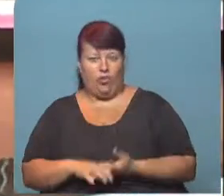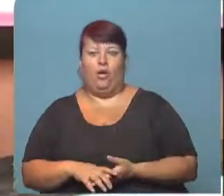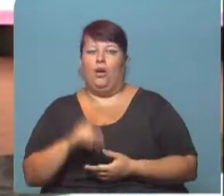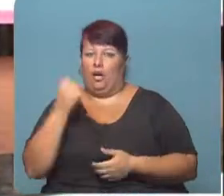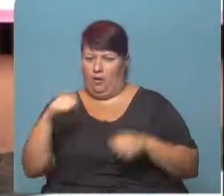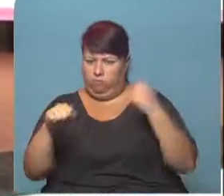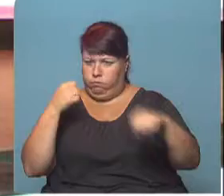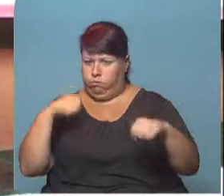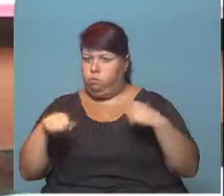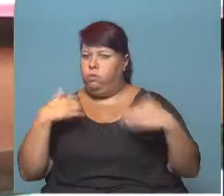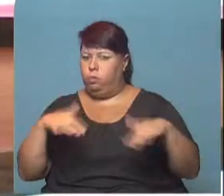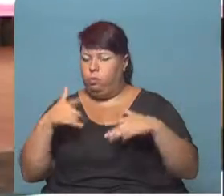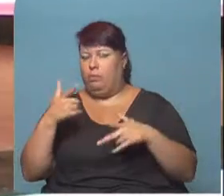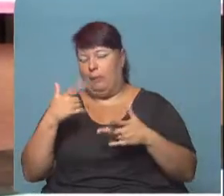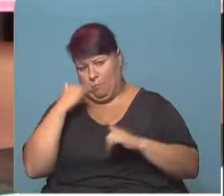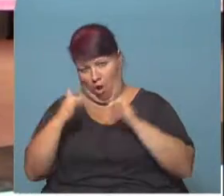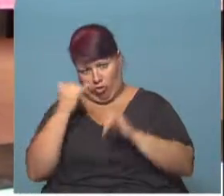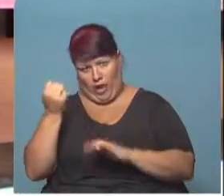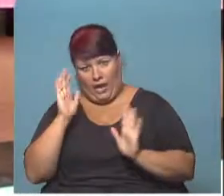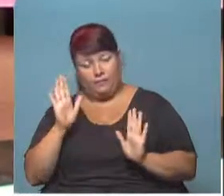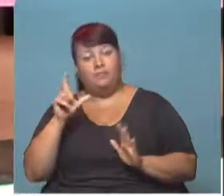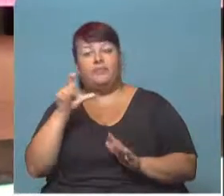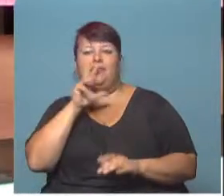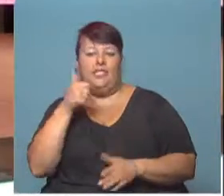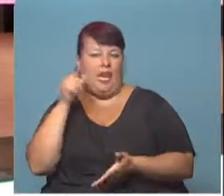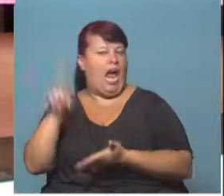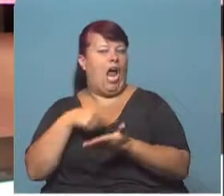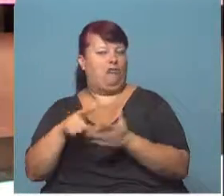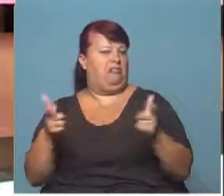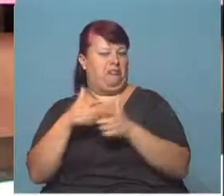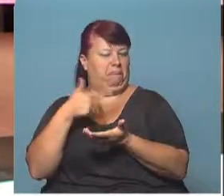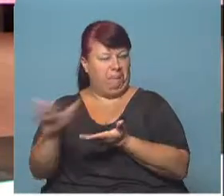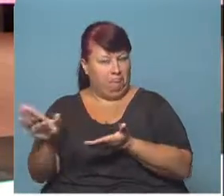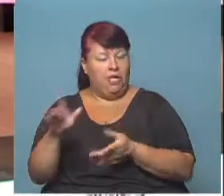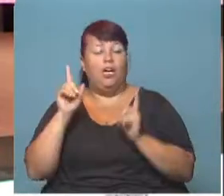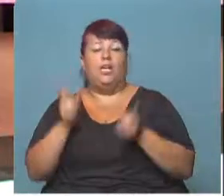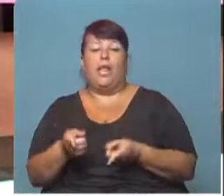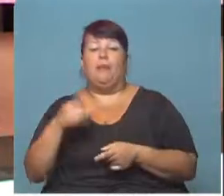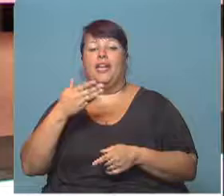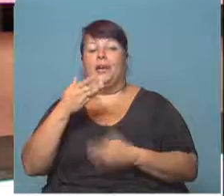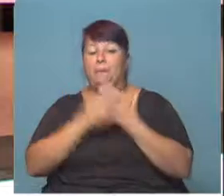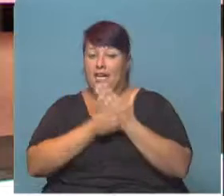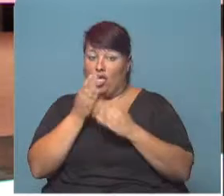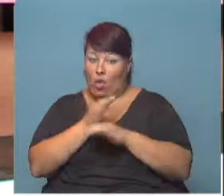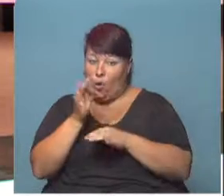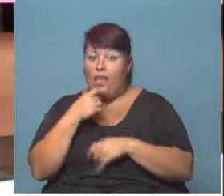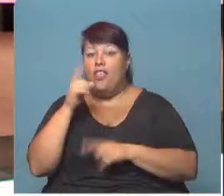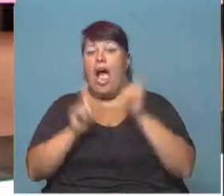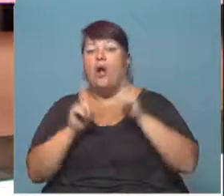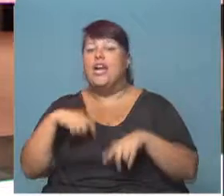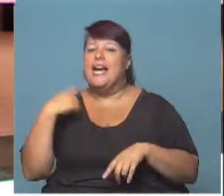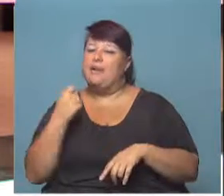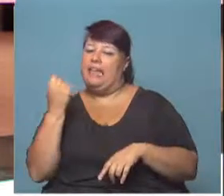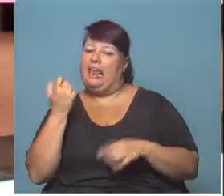ausencias importantes, vale la pena decir, y de hecho Cetera impugnó la reunión. Por su parte, Finocchiaro aseguró que algunos gremios